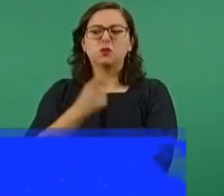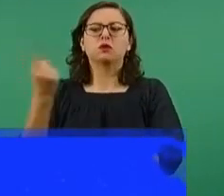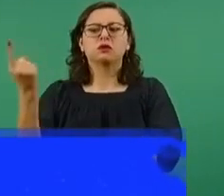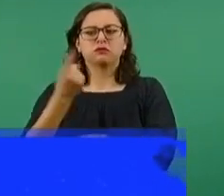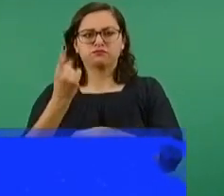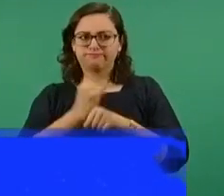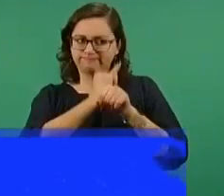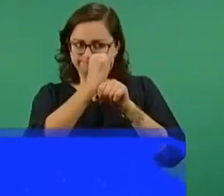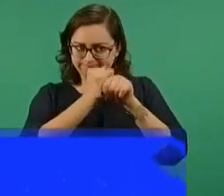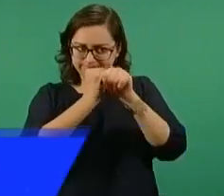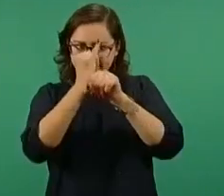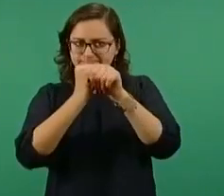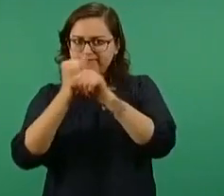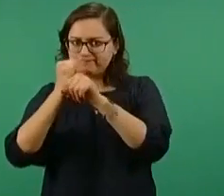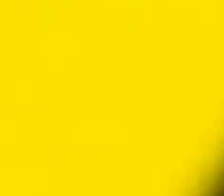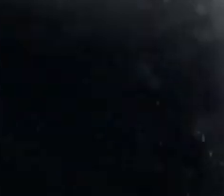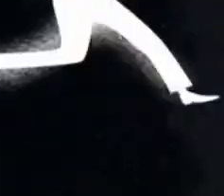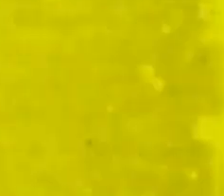responsables